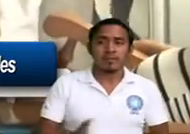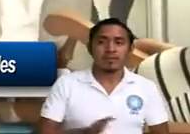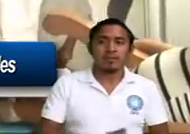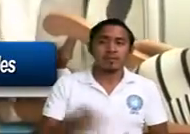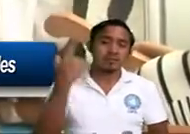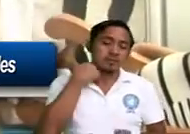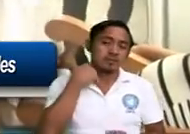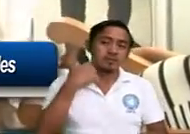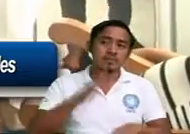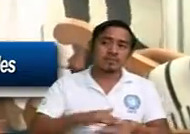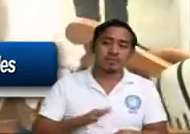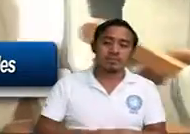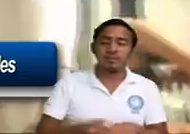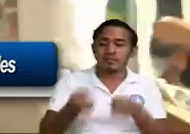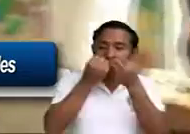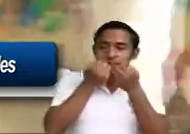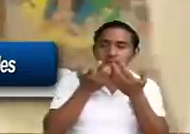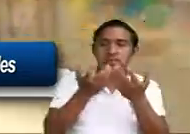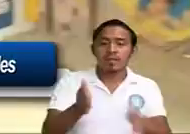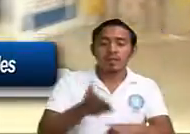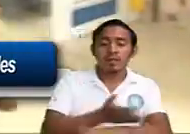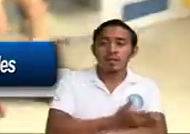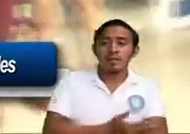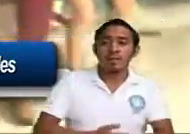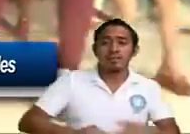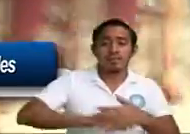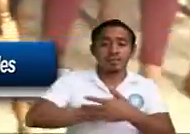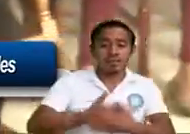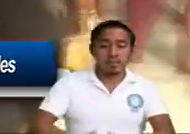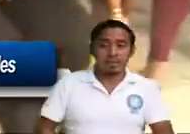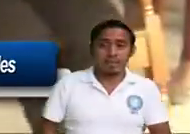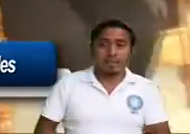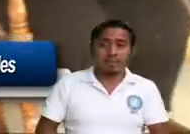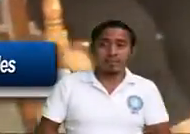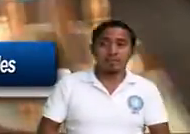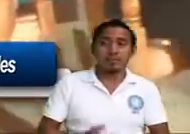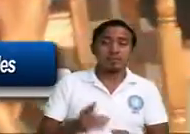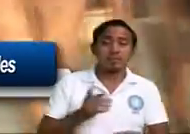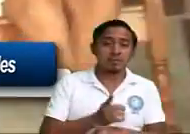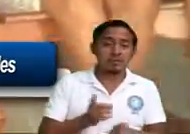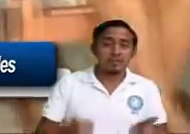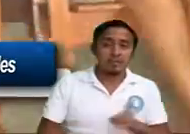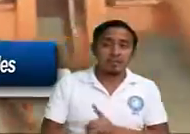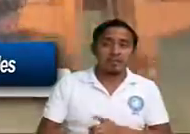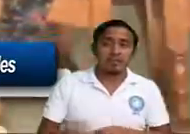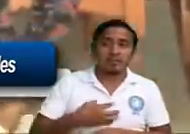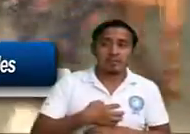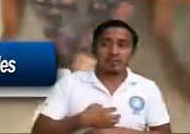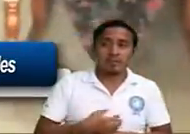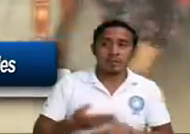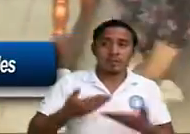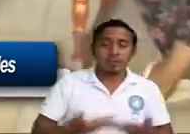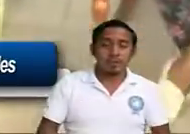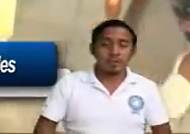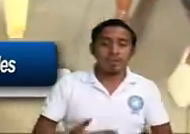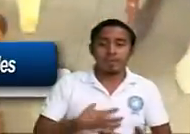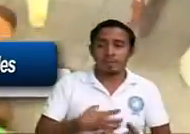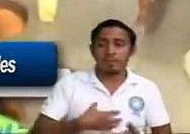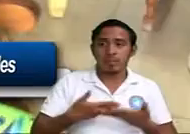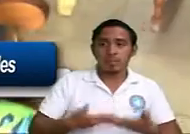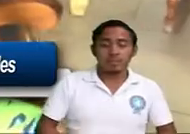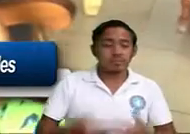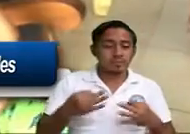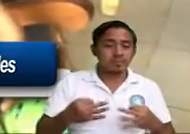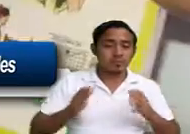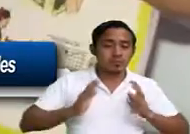llaman a entrevistas, les decimos que antes del embarazo, la paciente para buscar un embarazo tiene que estar en un índice de masa corporal o un estado nutricional